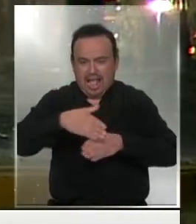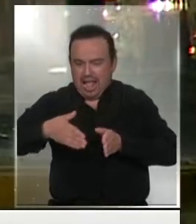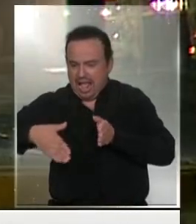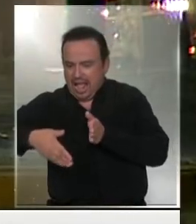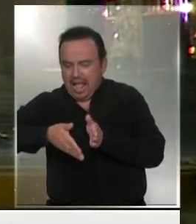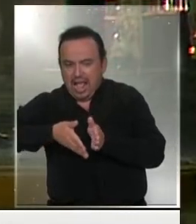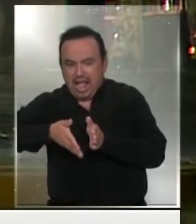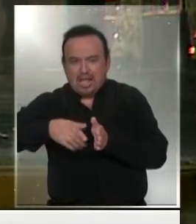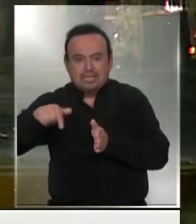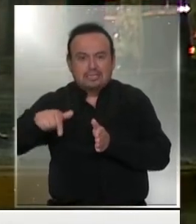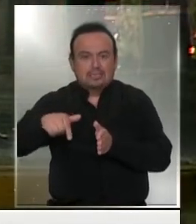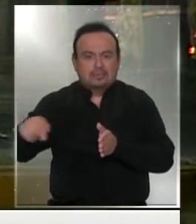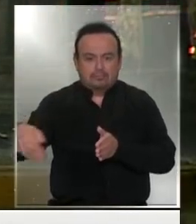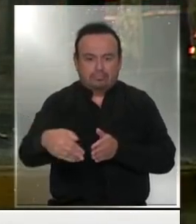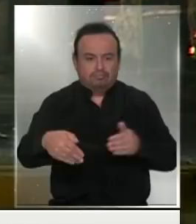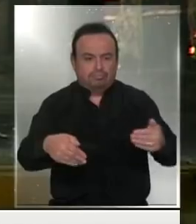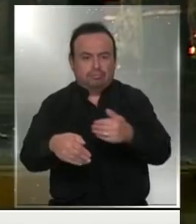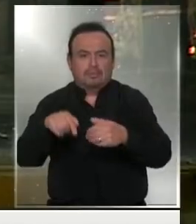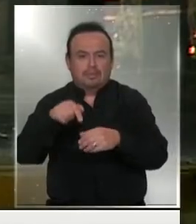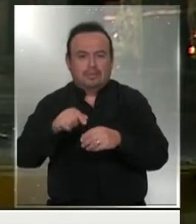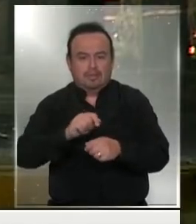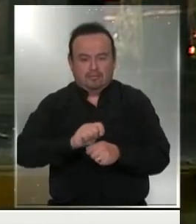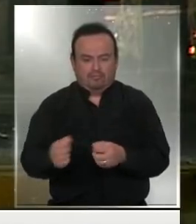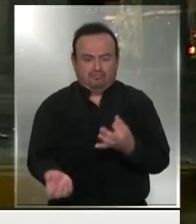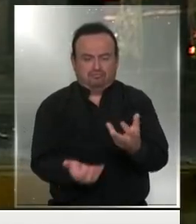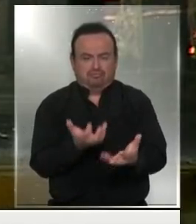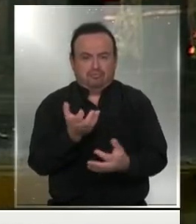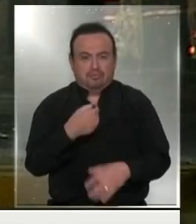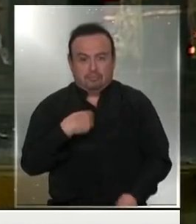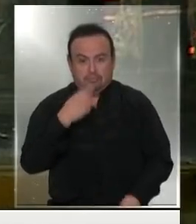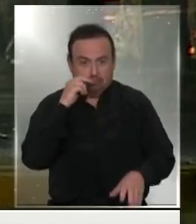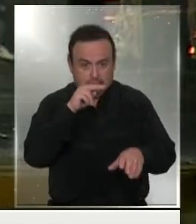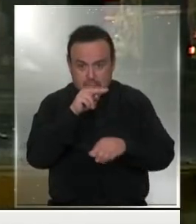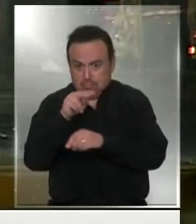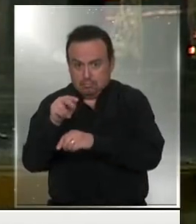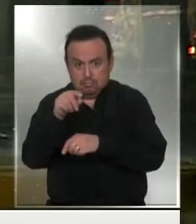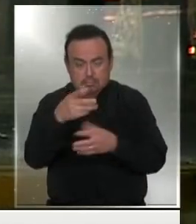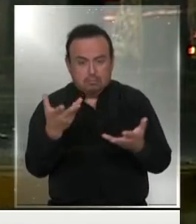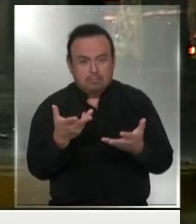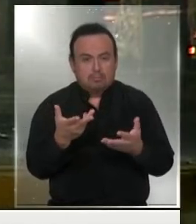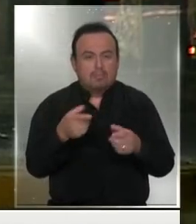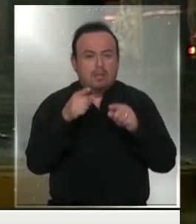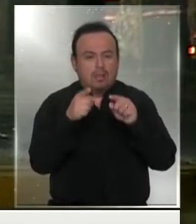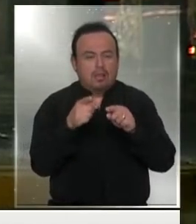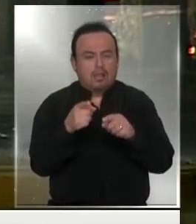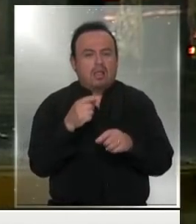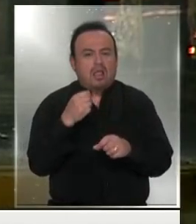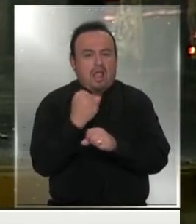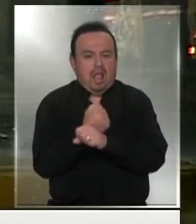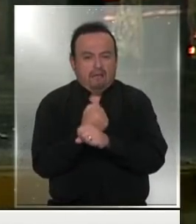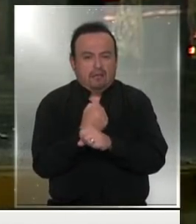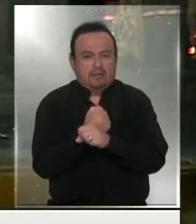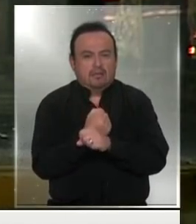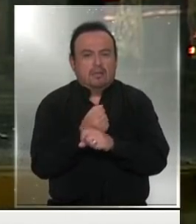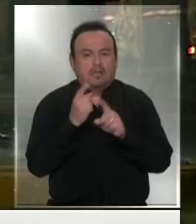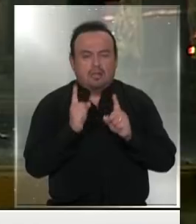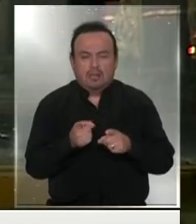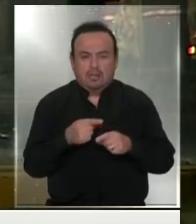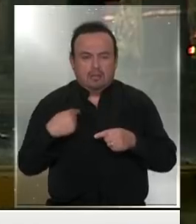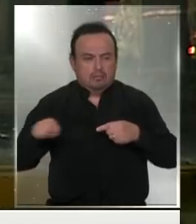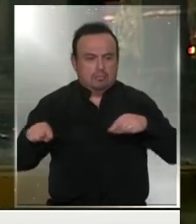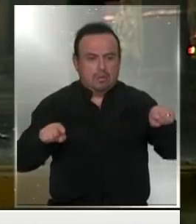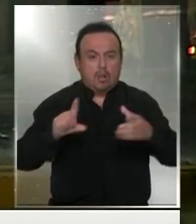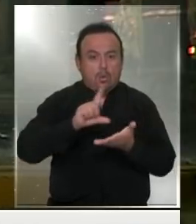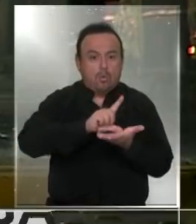ahí al sector donde está encendida esta barricada. Ustedes lo ven entonces, imagen en vivo, donde Carabineros también comienza a replegarse en